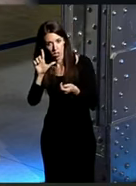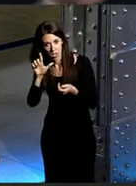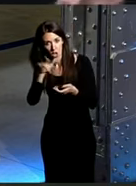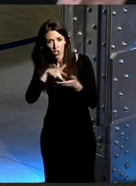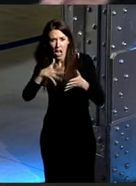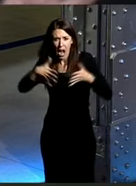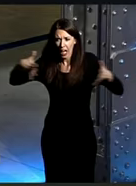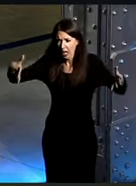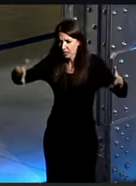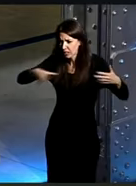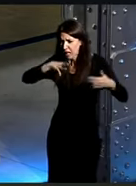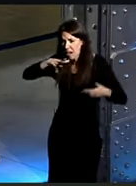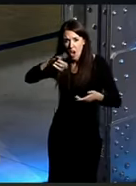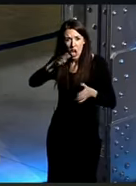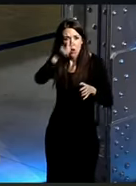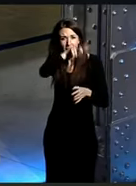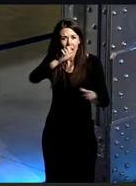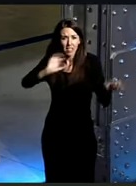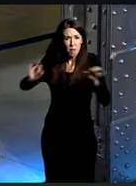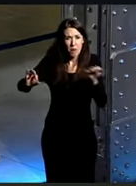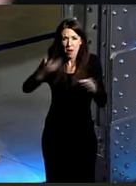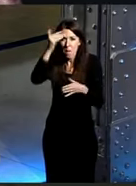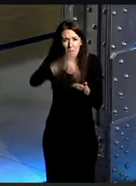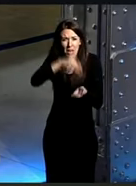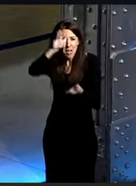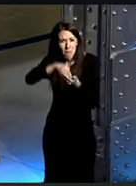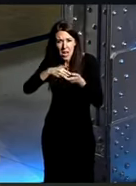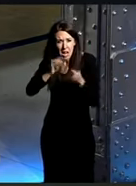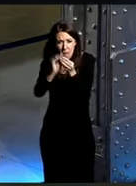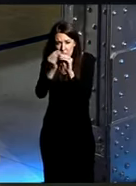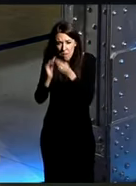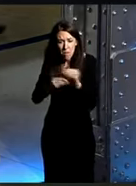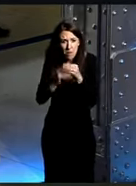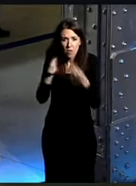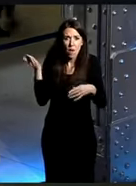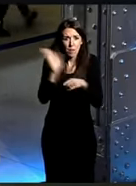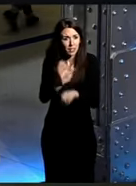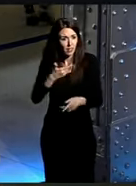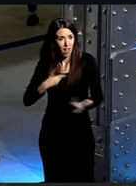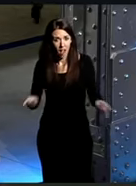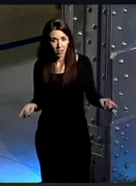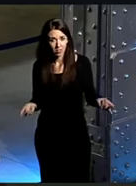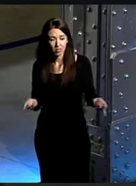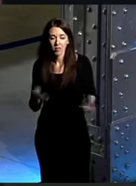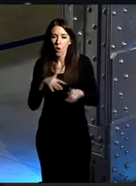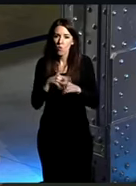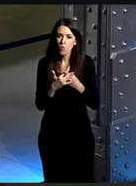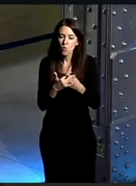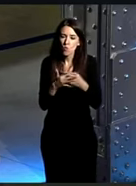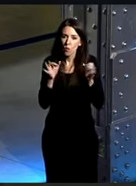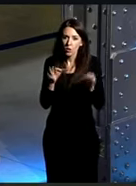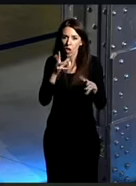una cosa gigantesca de Playmobil, donde la gente había preparado Playmobil con miles de piezas y las tenía en presentación. Entonces creo que es un momento realmente